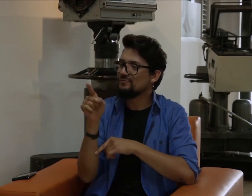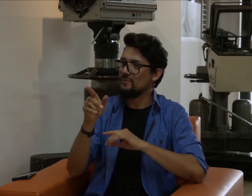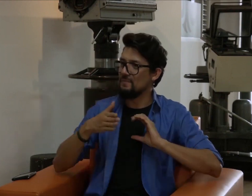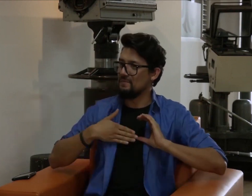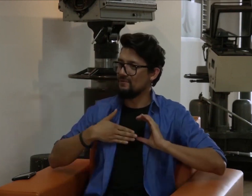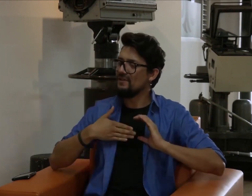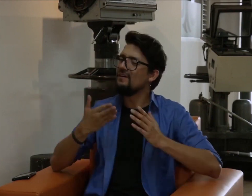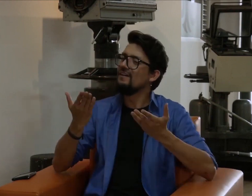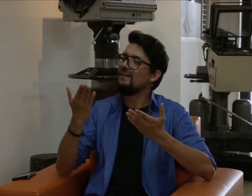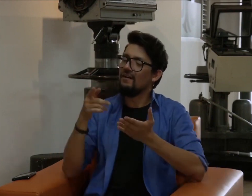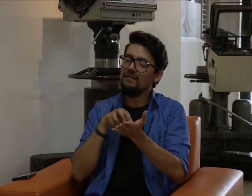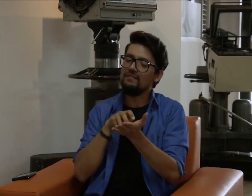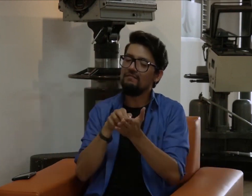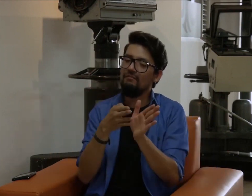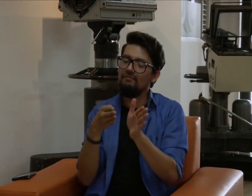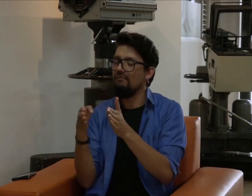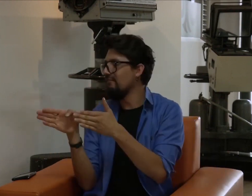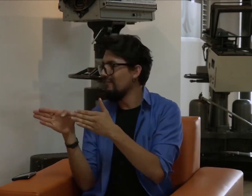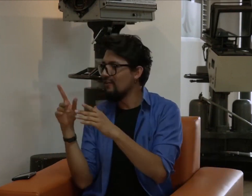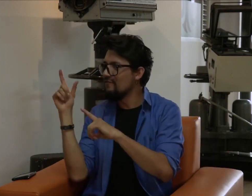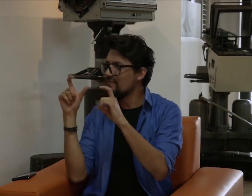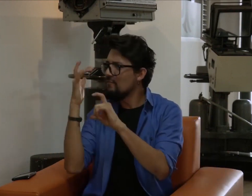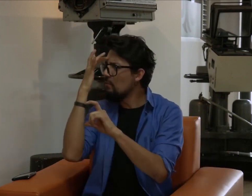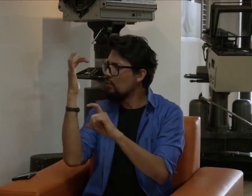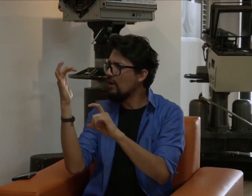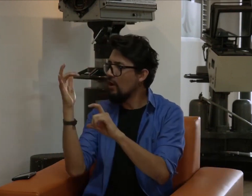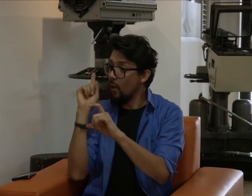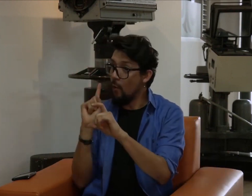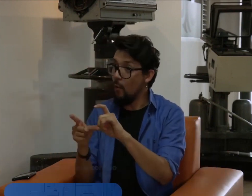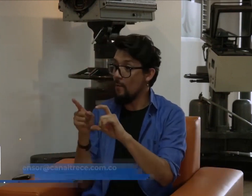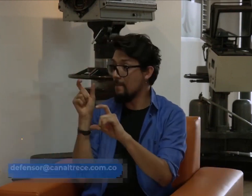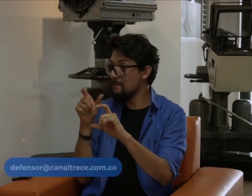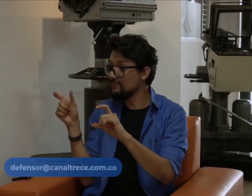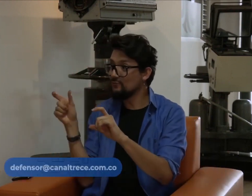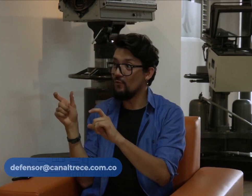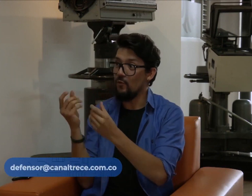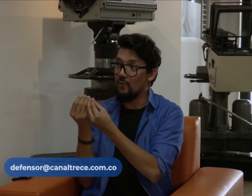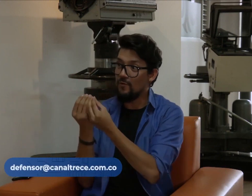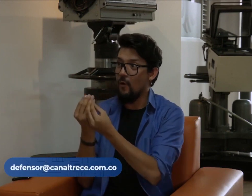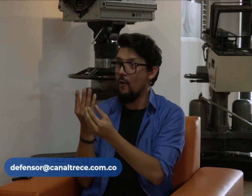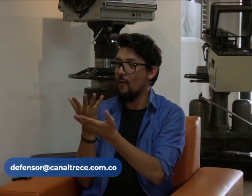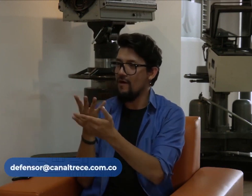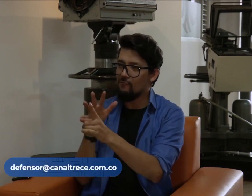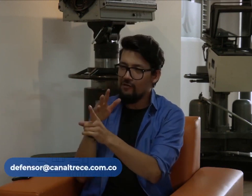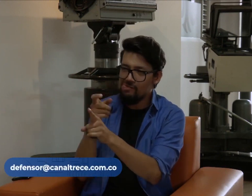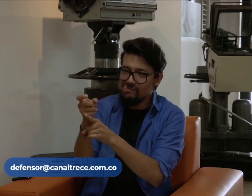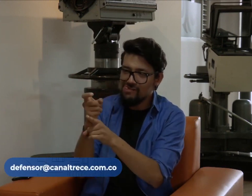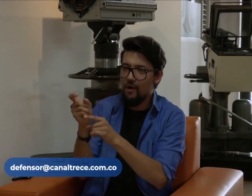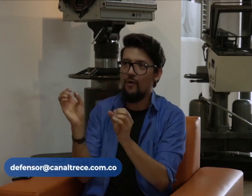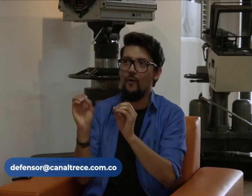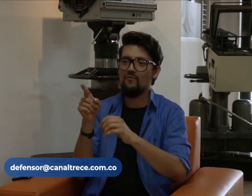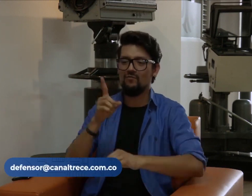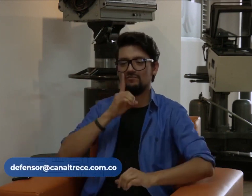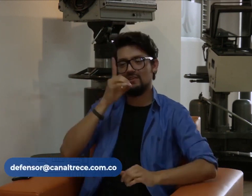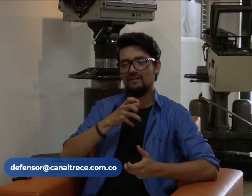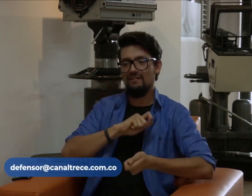Filiberto, cuando tú nos hablas de ese destino que te llevó a la fotografía, ¿podrías contarnos cómo fue ese